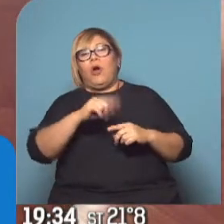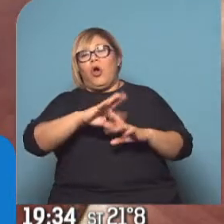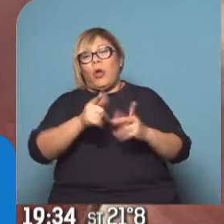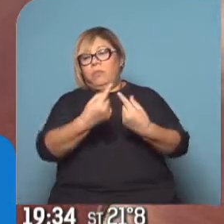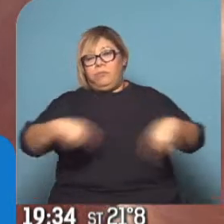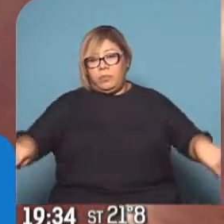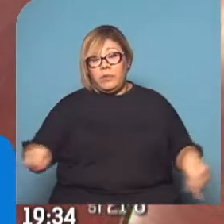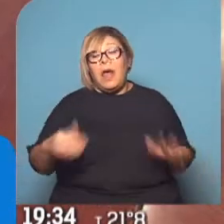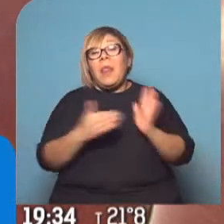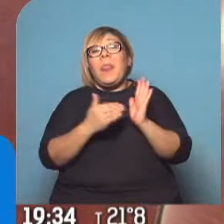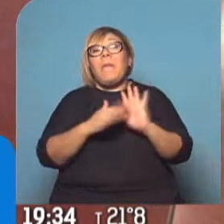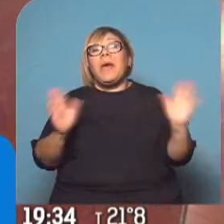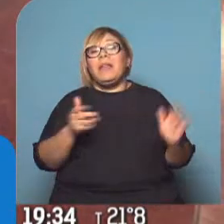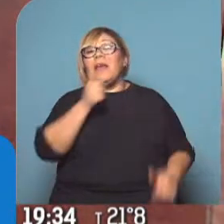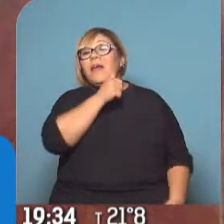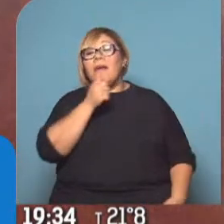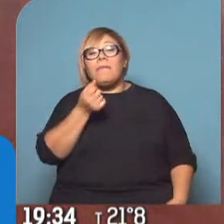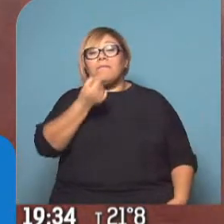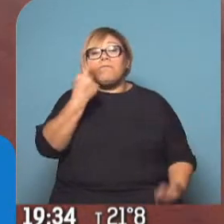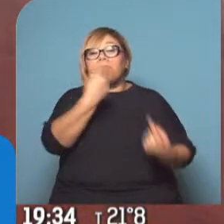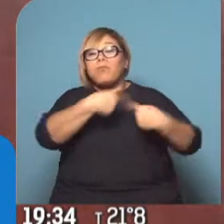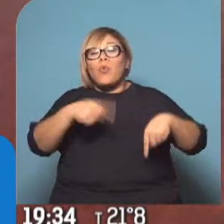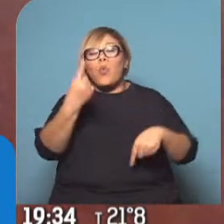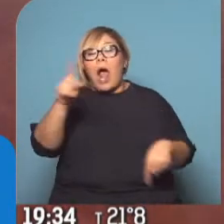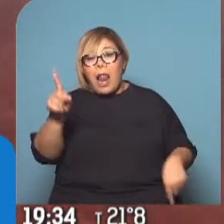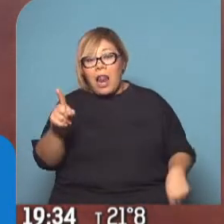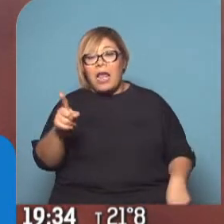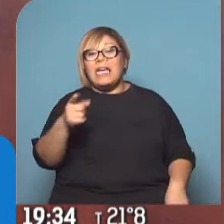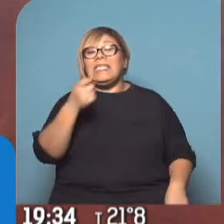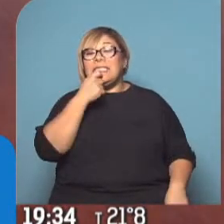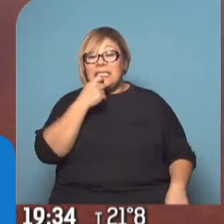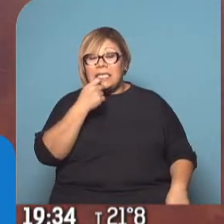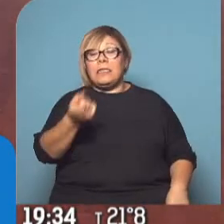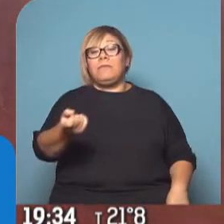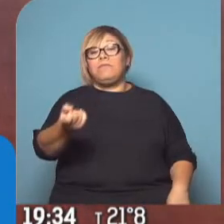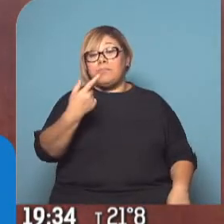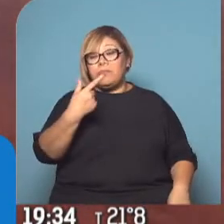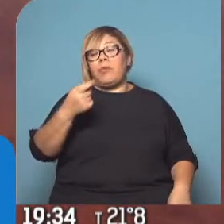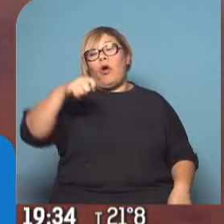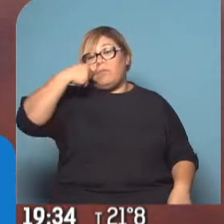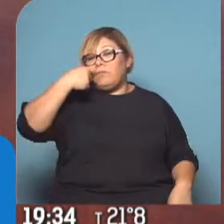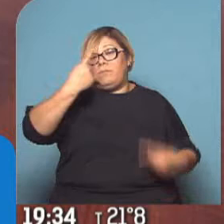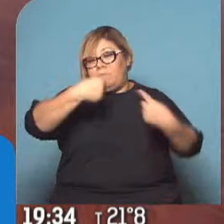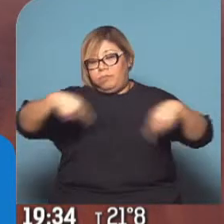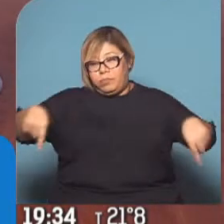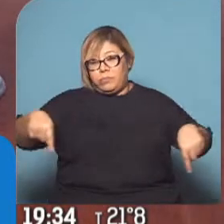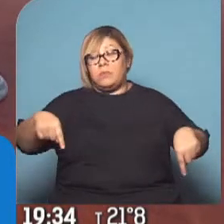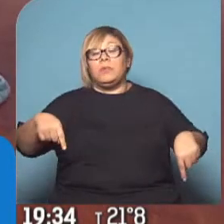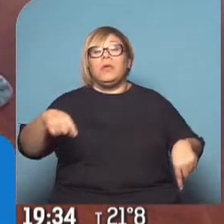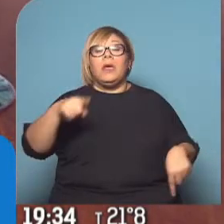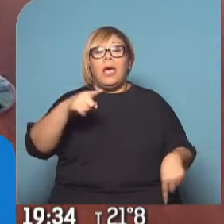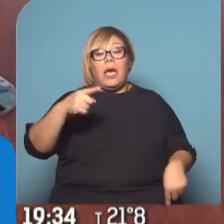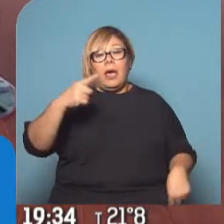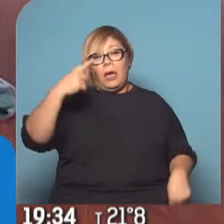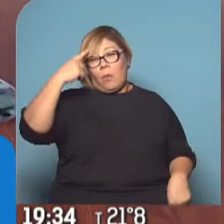ha sido de magnitud, el efecto ha sido de magnitud suficiente como para alterar su estado de conciencia. ¿Pero usted sí cree que estaba bajo algún efecto? No, a